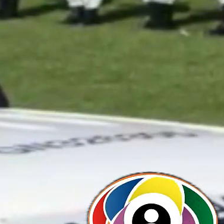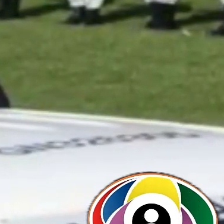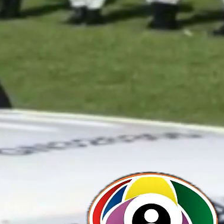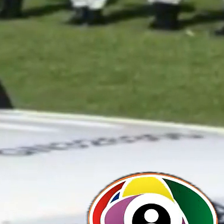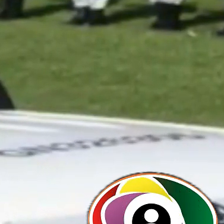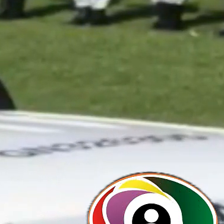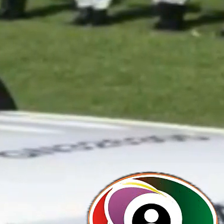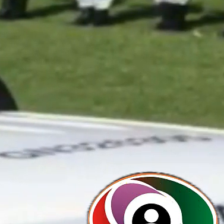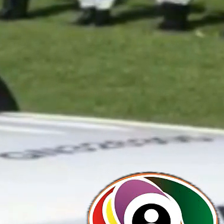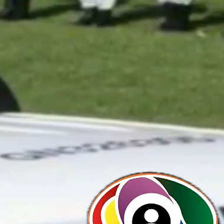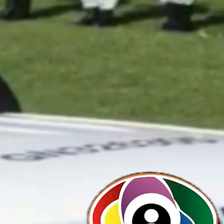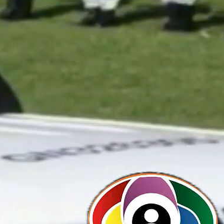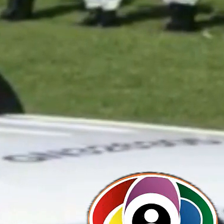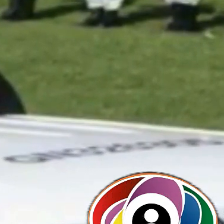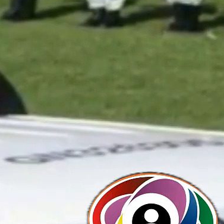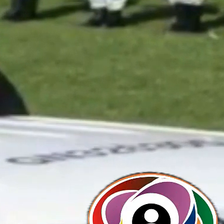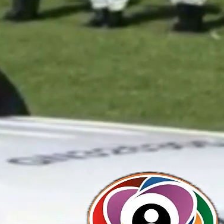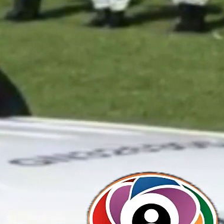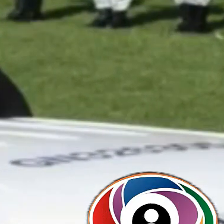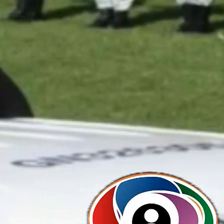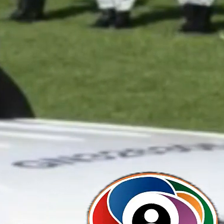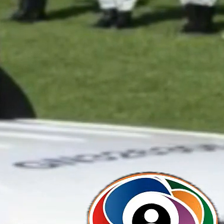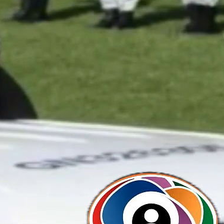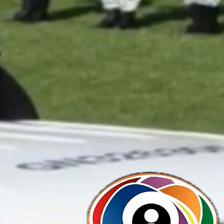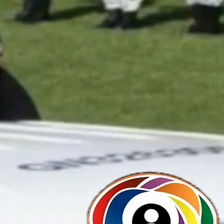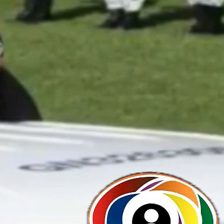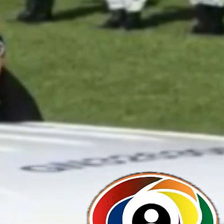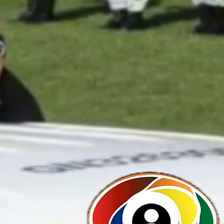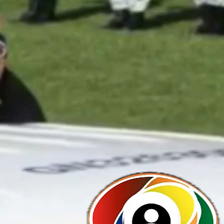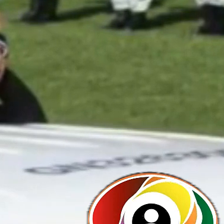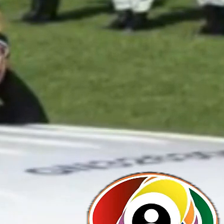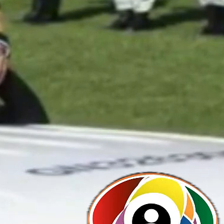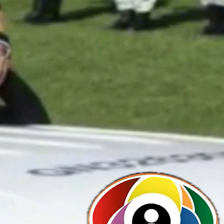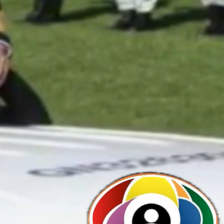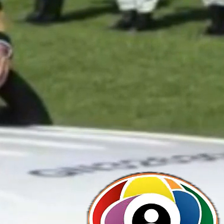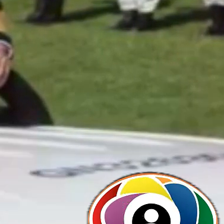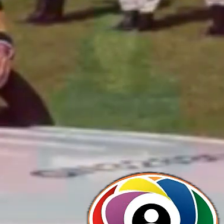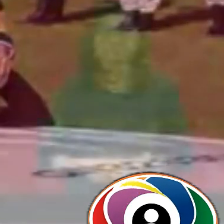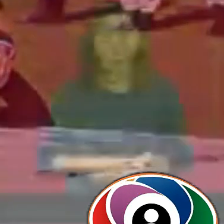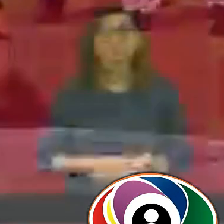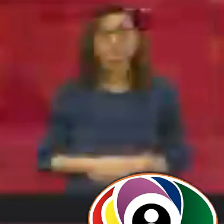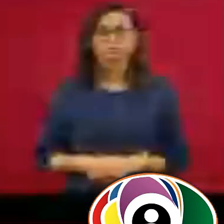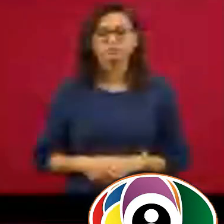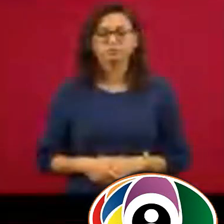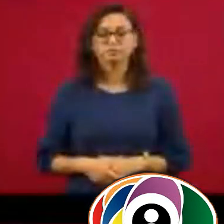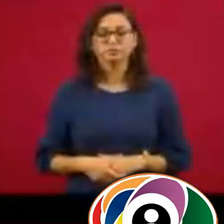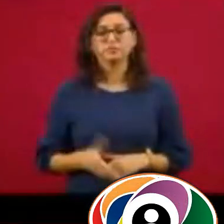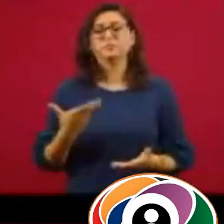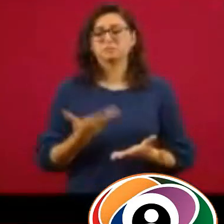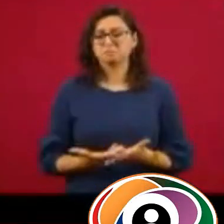con el 22 por ciento de aumento en el presupuesto 2021 para la guardia nacional les alcanzara la cobija